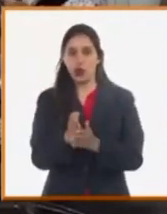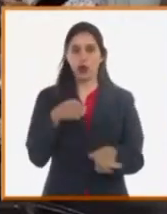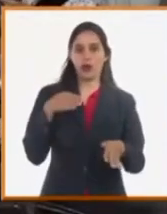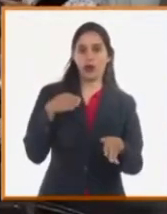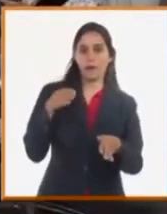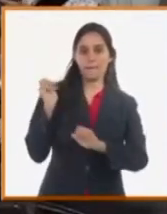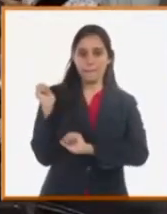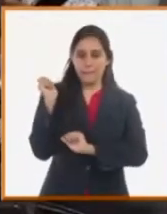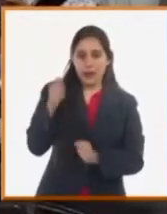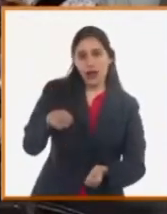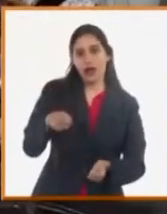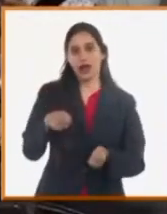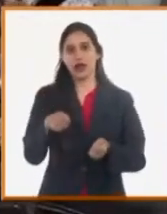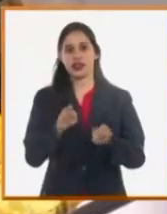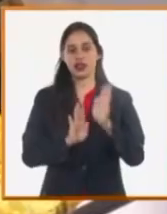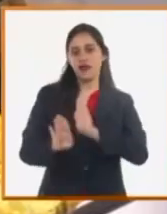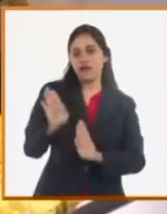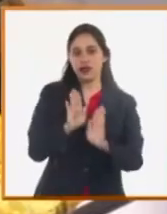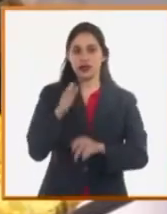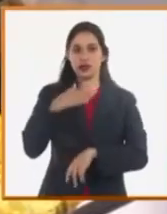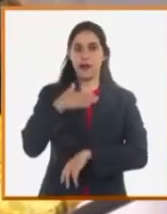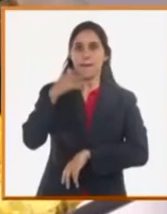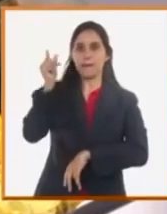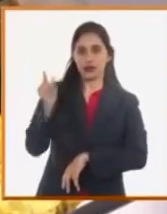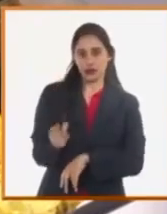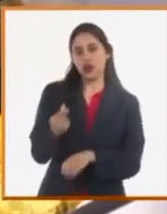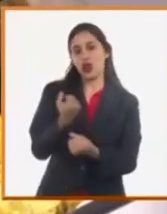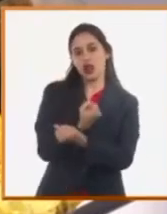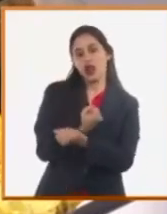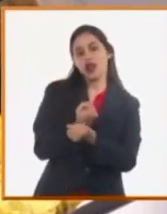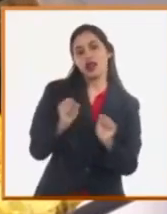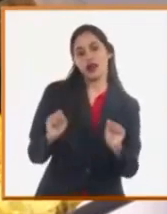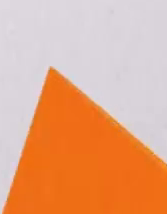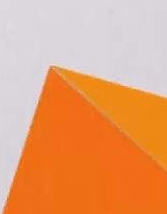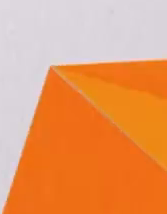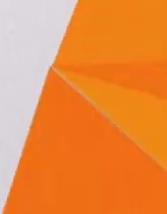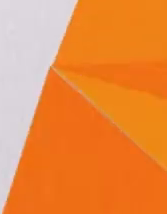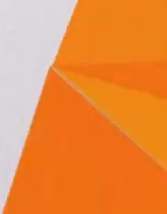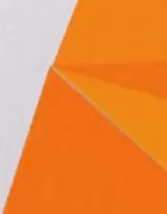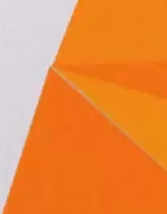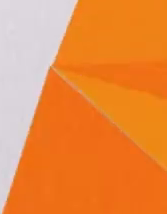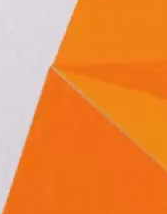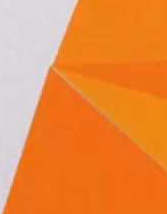una mujer más empoderada más libre más Autónoma eso